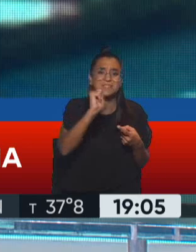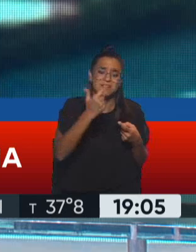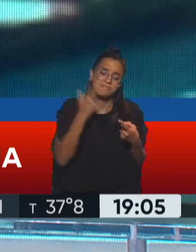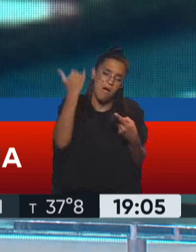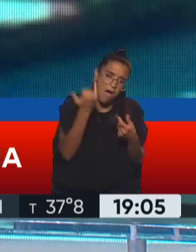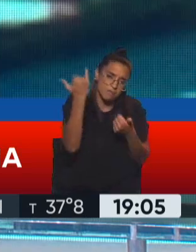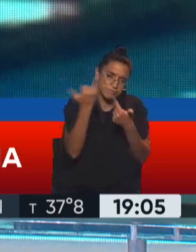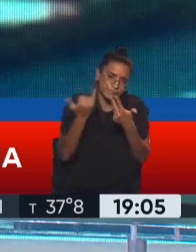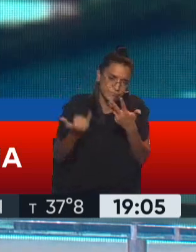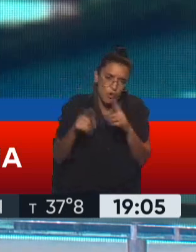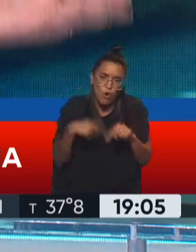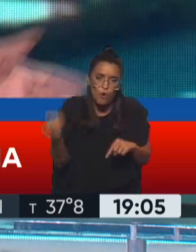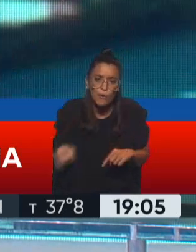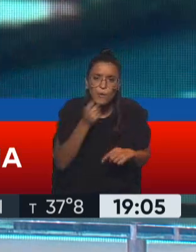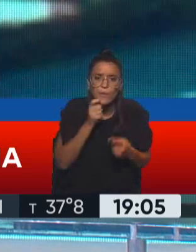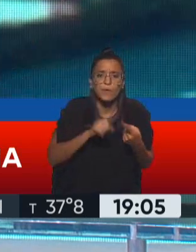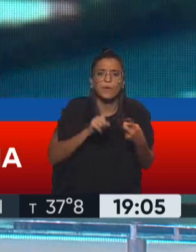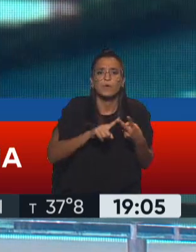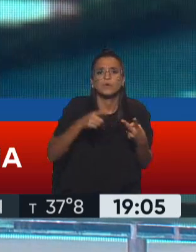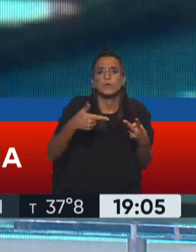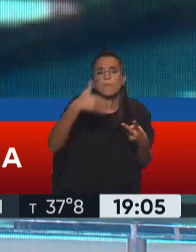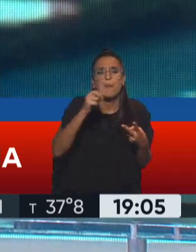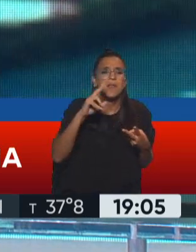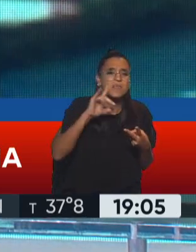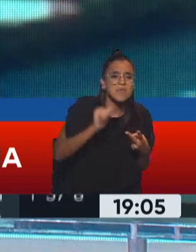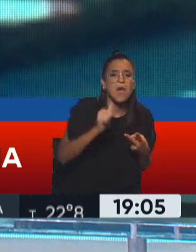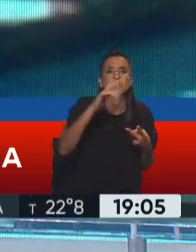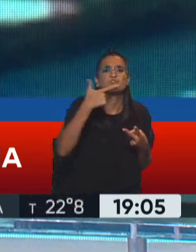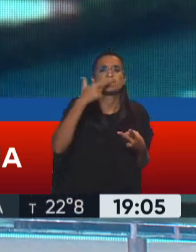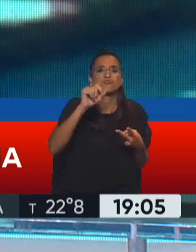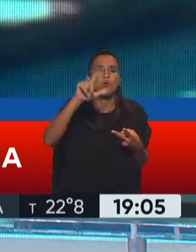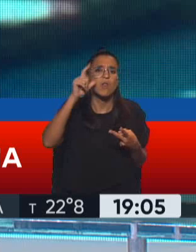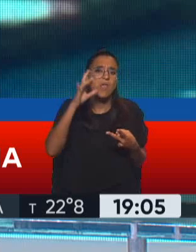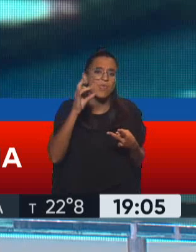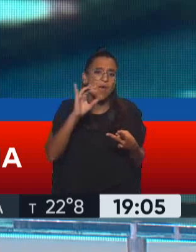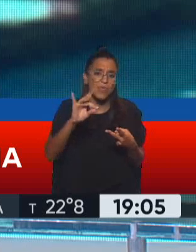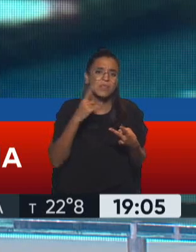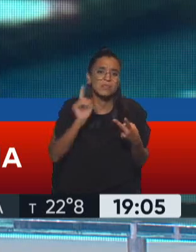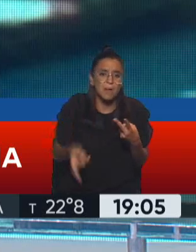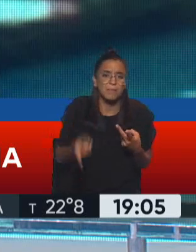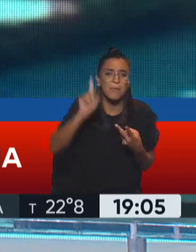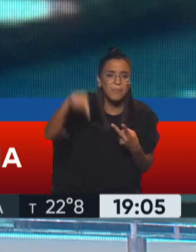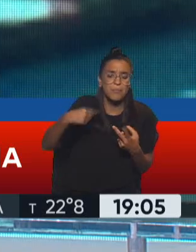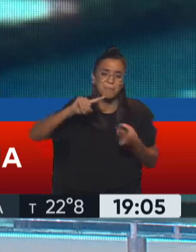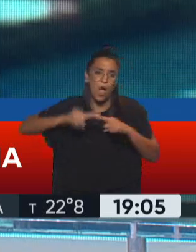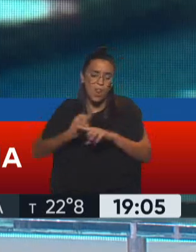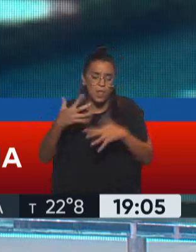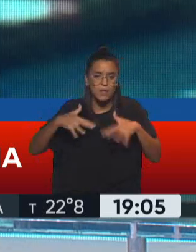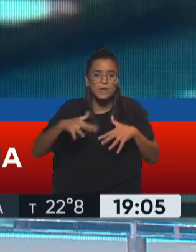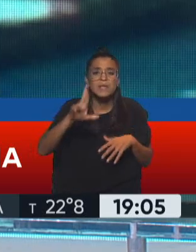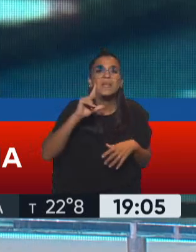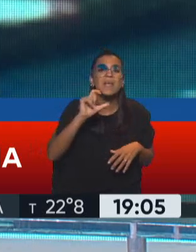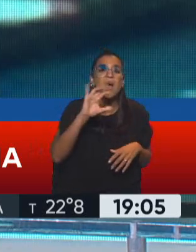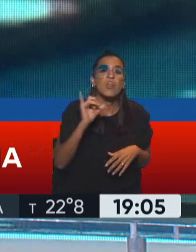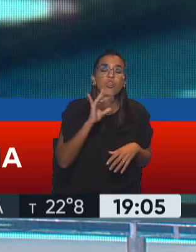los hay por otros casos. Me acuerdo de María Soledad, por ejemplo, también cómo removió las esferas políticas y eso tuvo repercusión. Ricardo, te